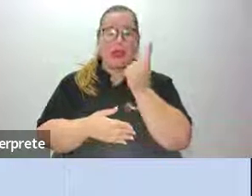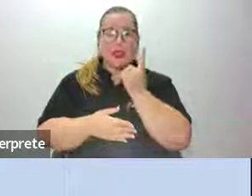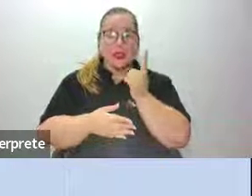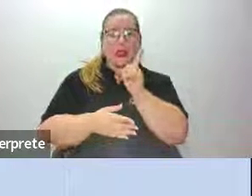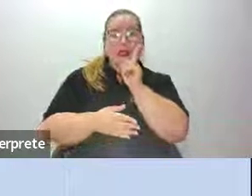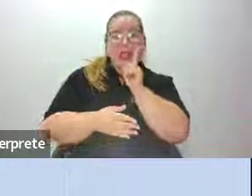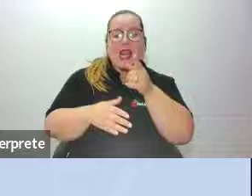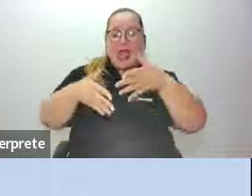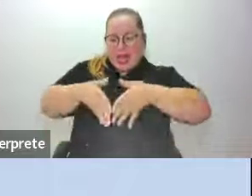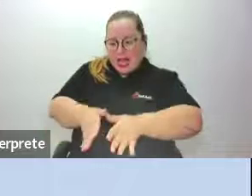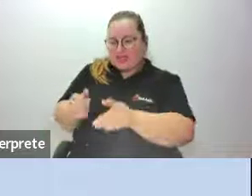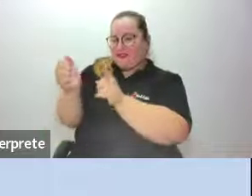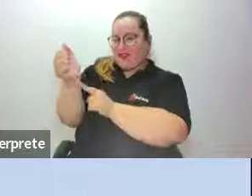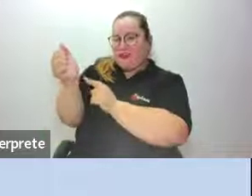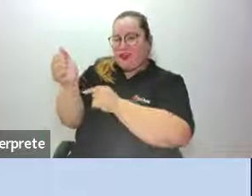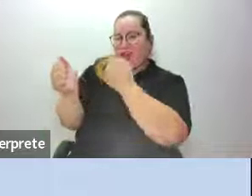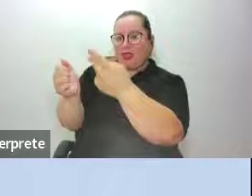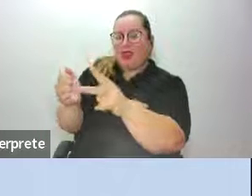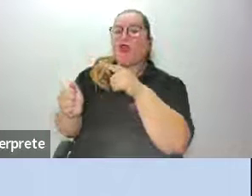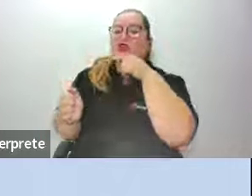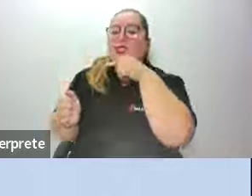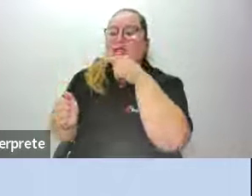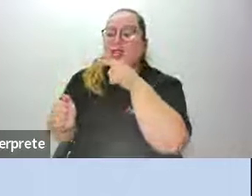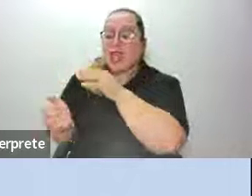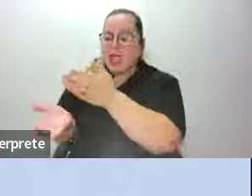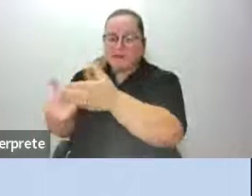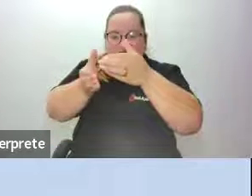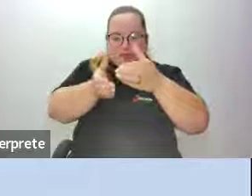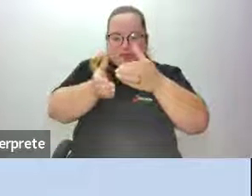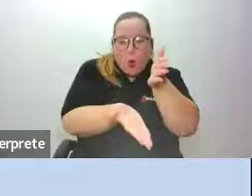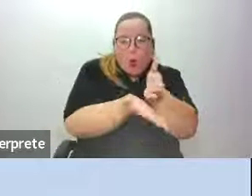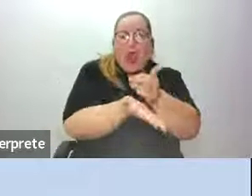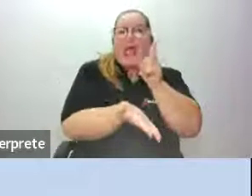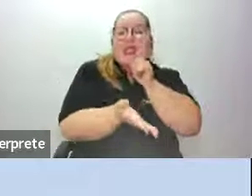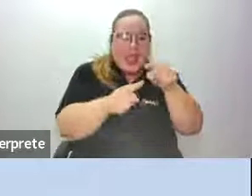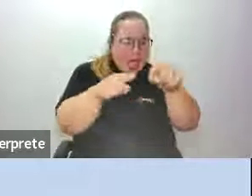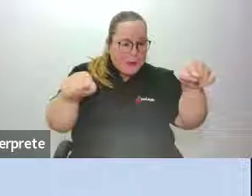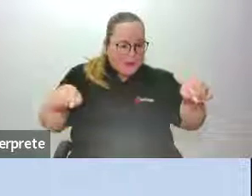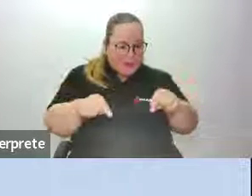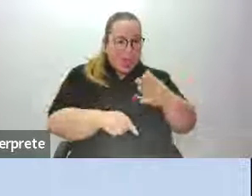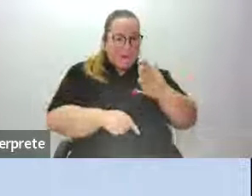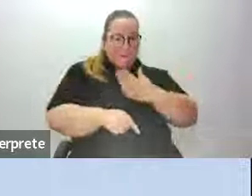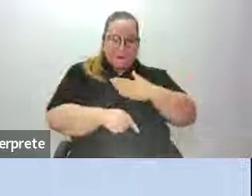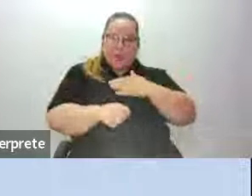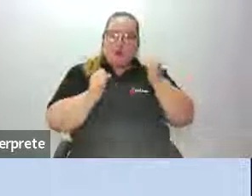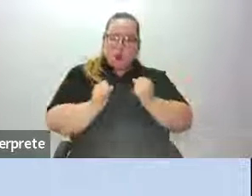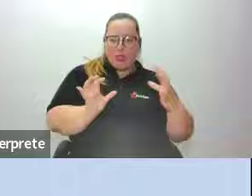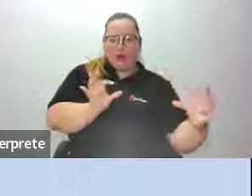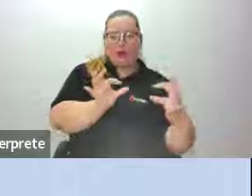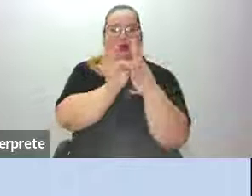en familias de oyentes, es en la escuela donde encuentran un espacio mucho más propicio para poder